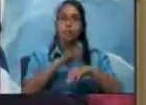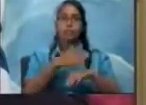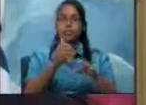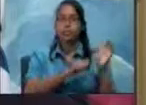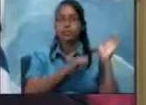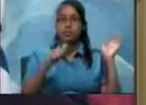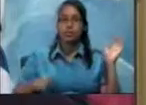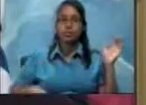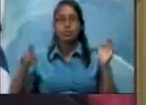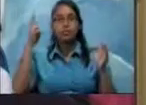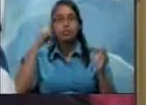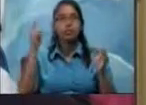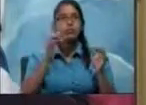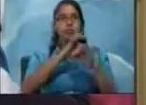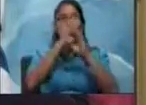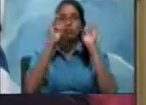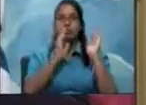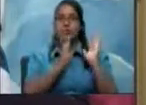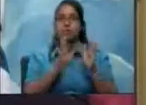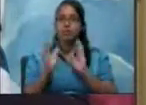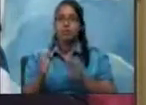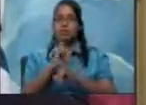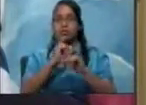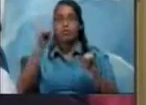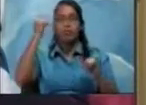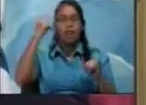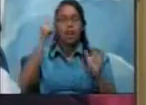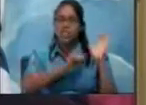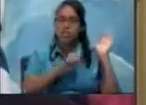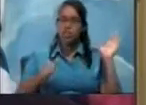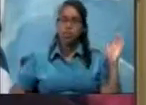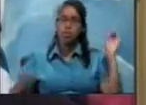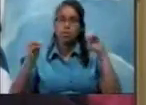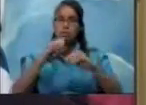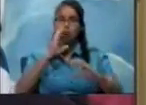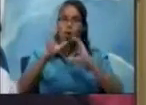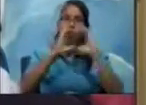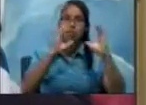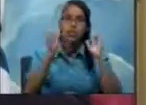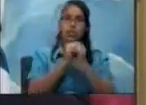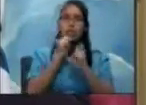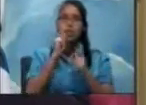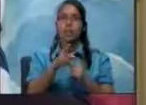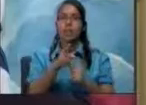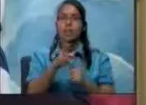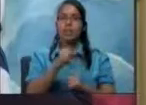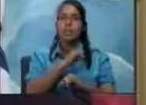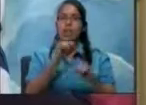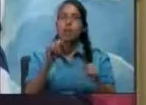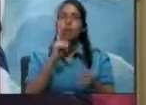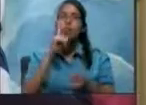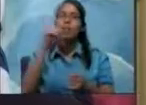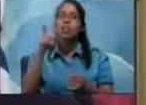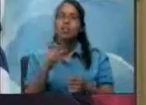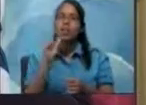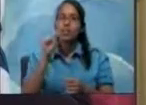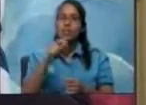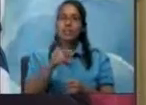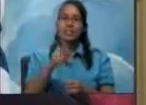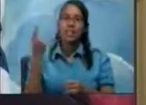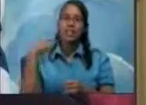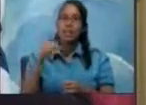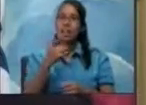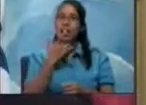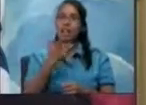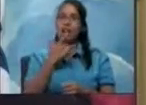sabía la condición ya el señor había entablado una conversación con ellos y les había preguntado Que si tenían algo de